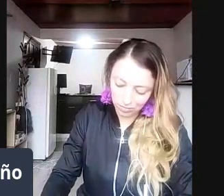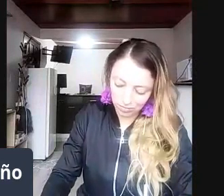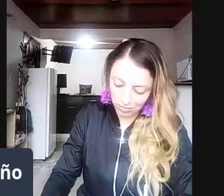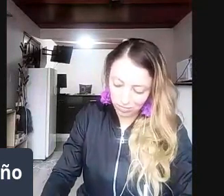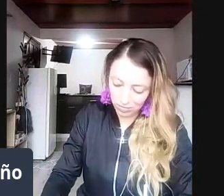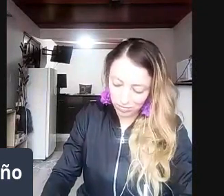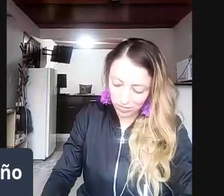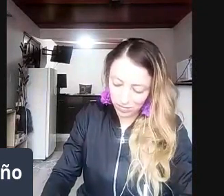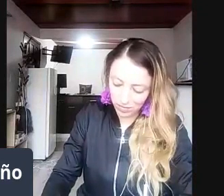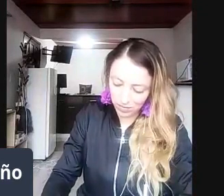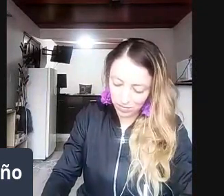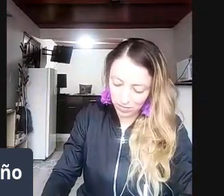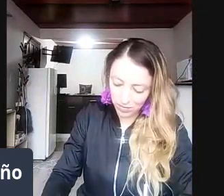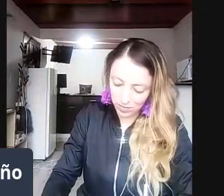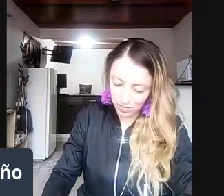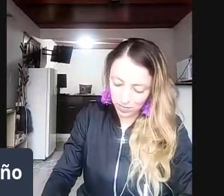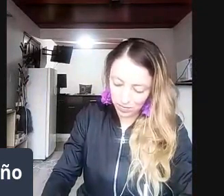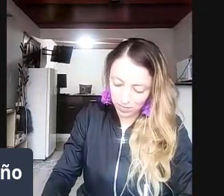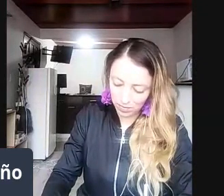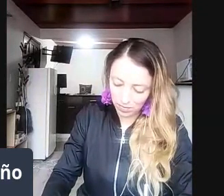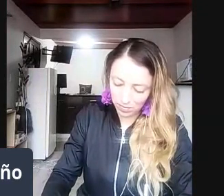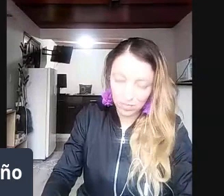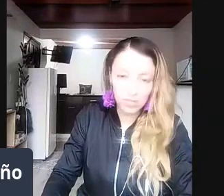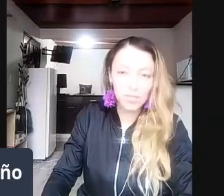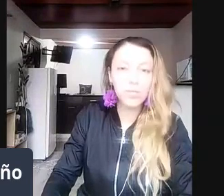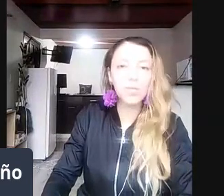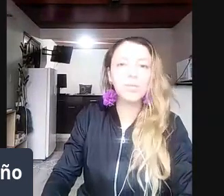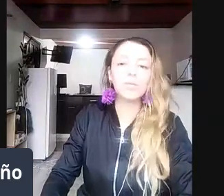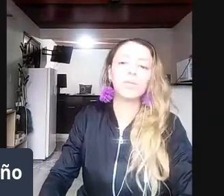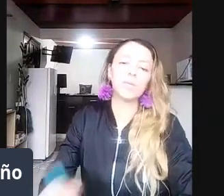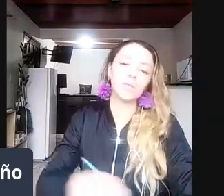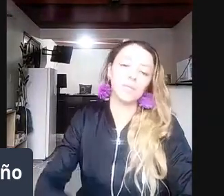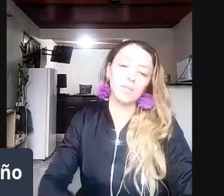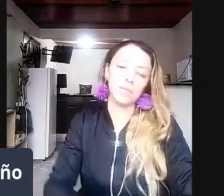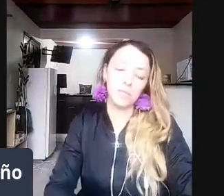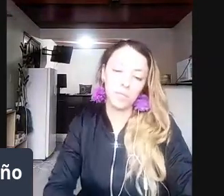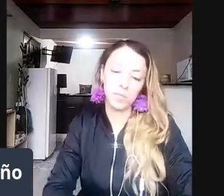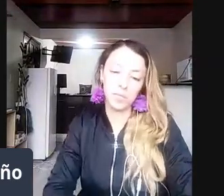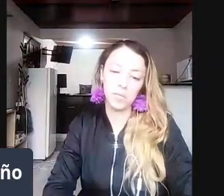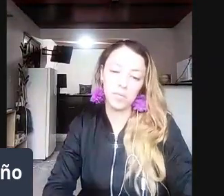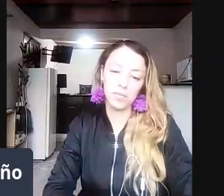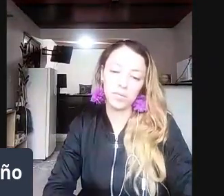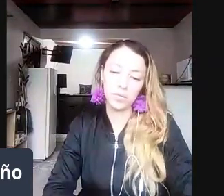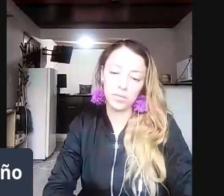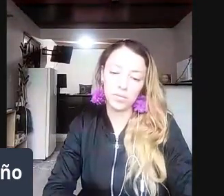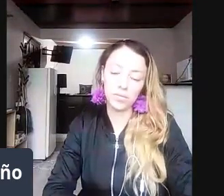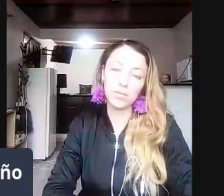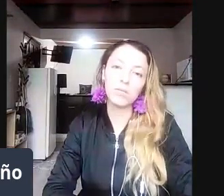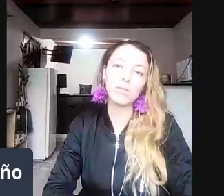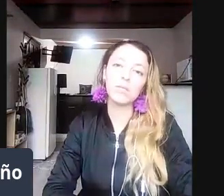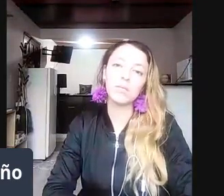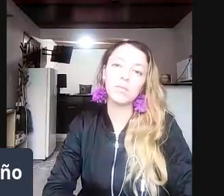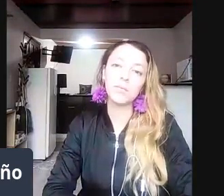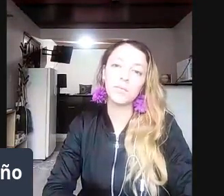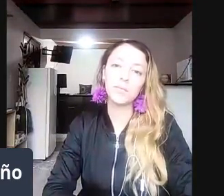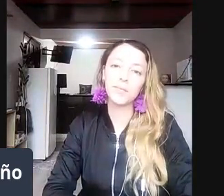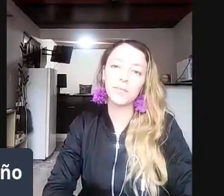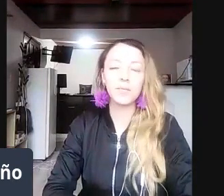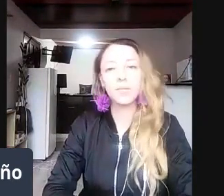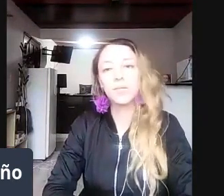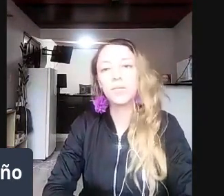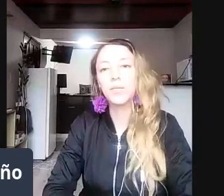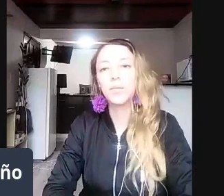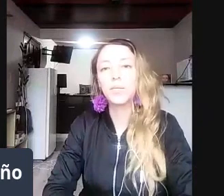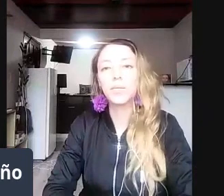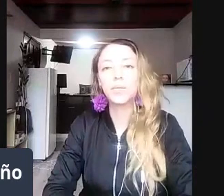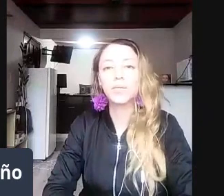novela sobre jaime garzón que haría y hay muchas maneras de escribir una novela sobre jaime garzón se hizo una